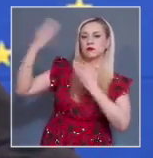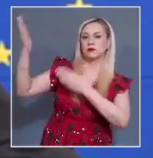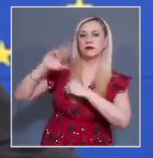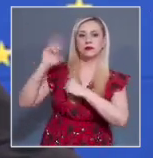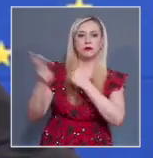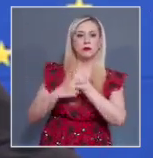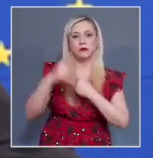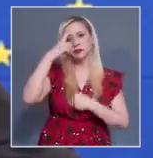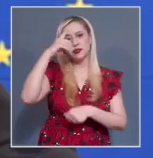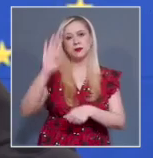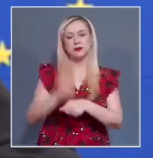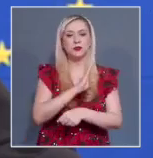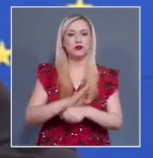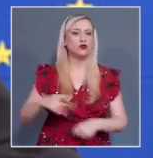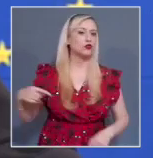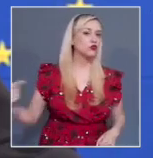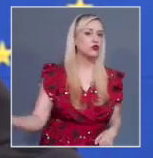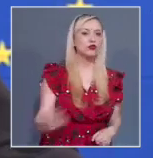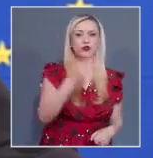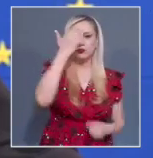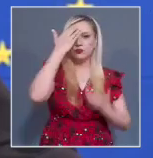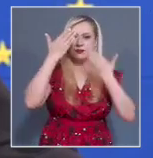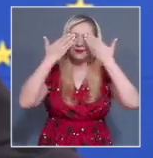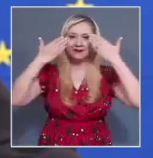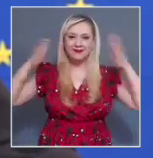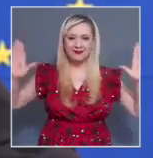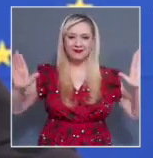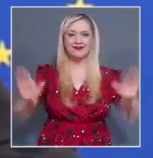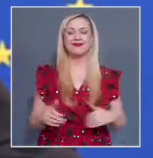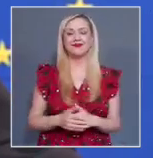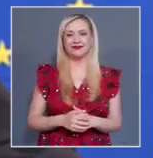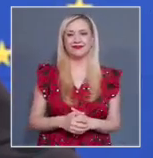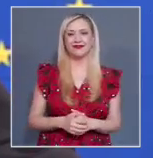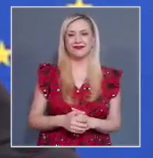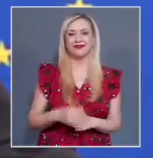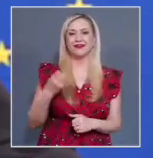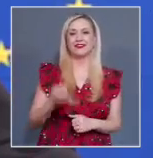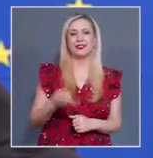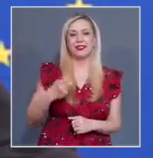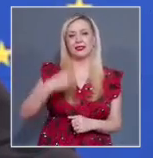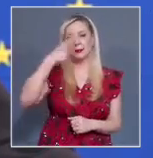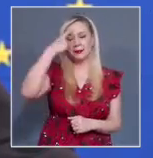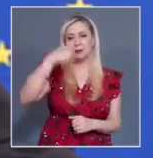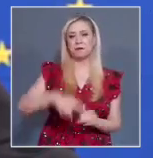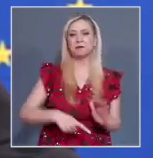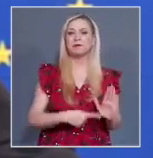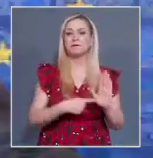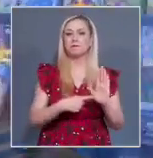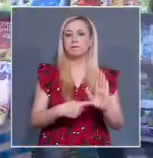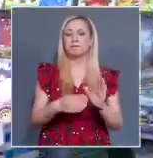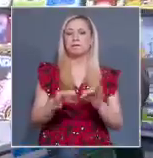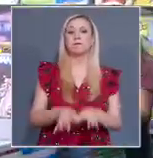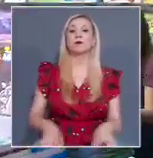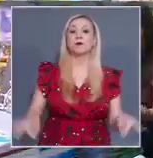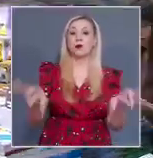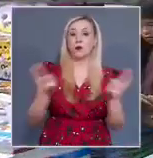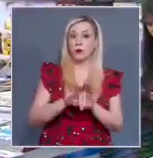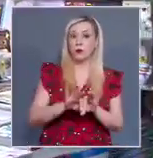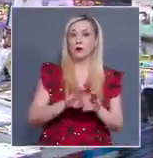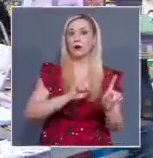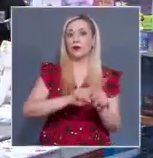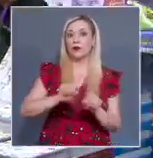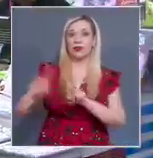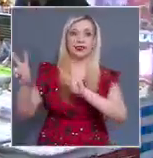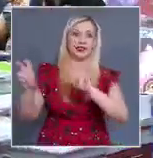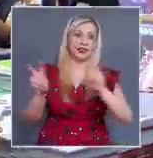de ambos lados del océano. La FIL de este año será una oportunidad única para conocer a la Europa de hoy. Agregaron